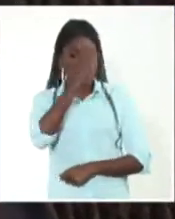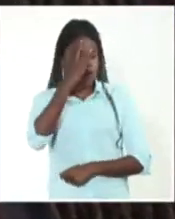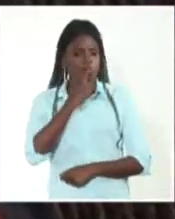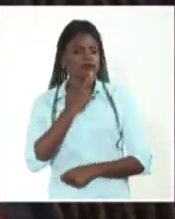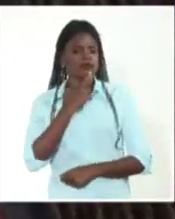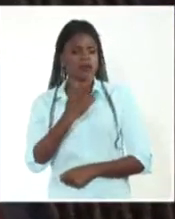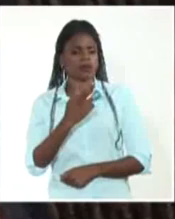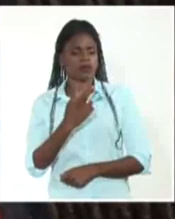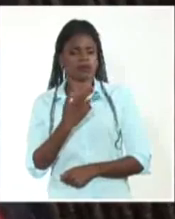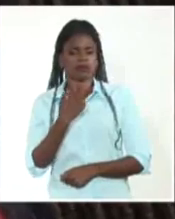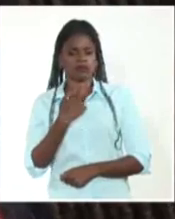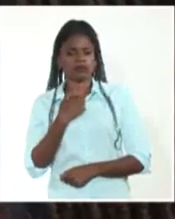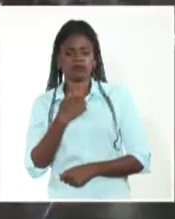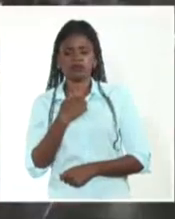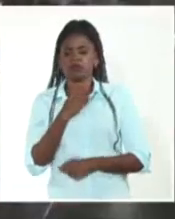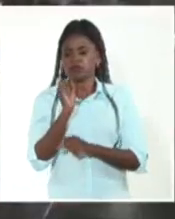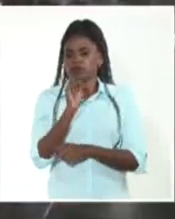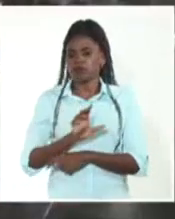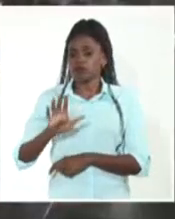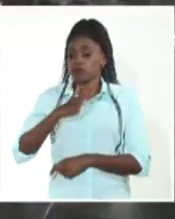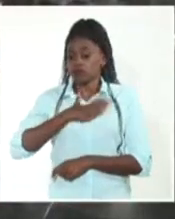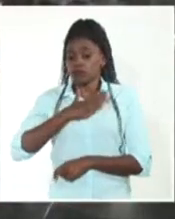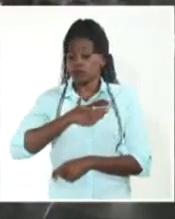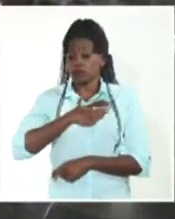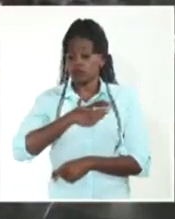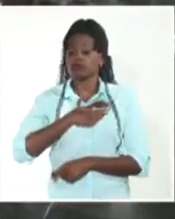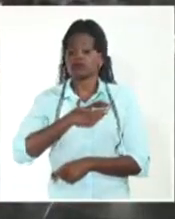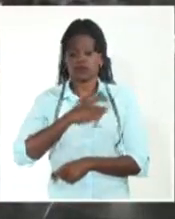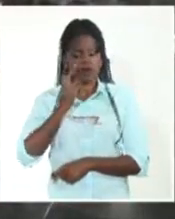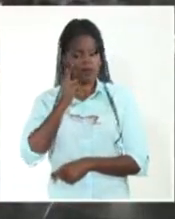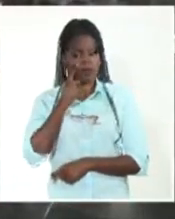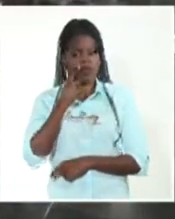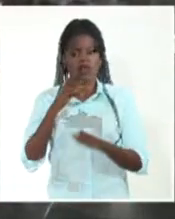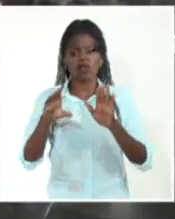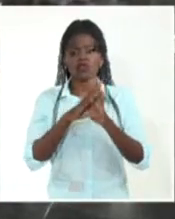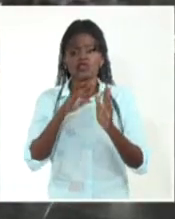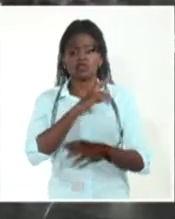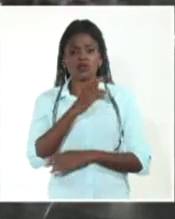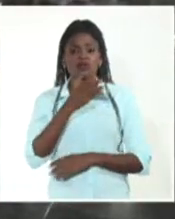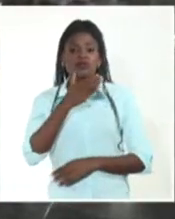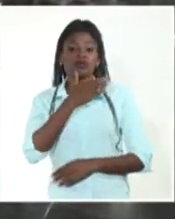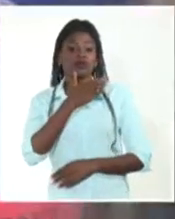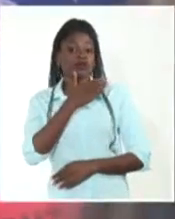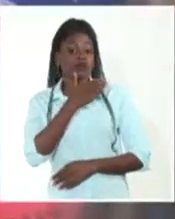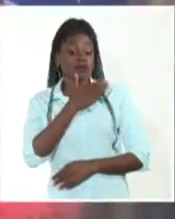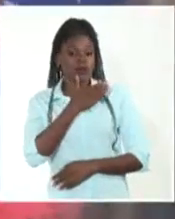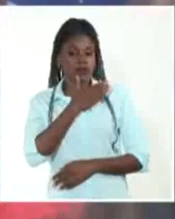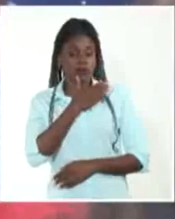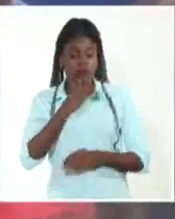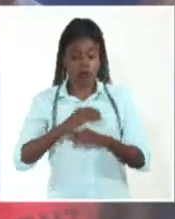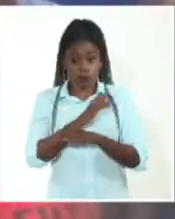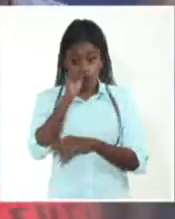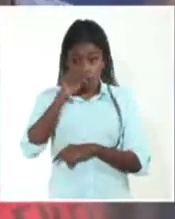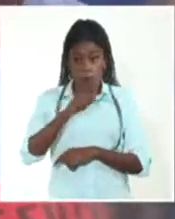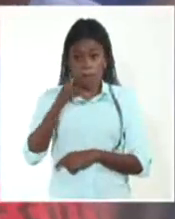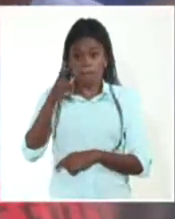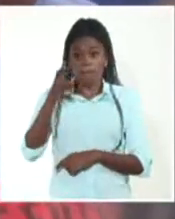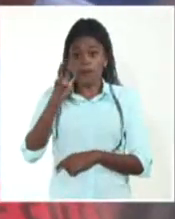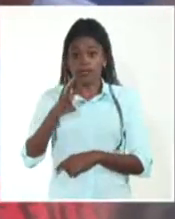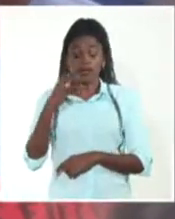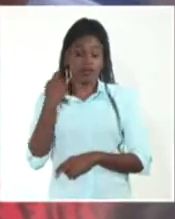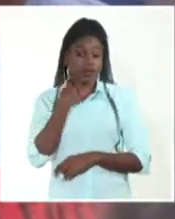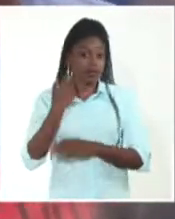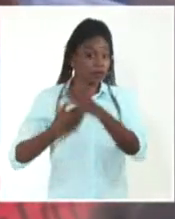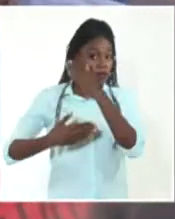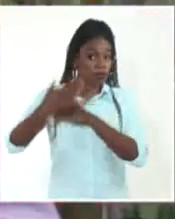una lógica de construcción socialista que encuentra en el concepto de revolución de Fidel, proclamado un día como hoy hace 23 años,